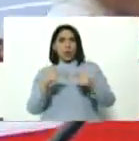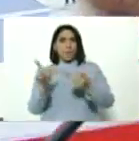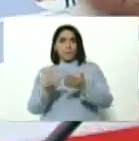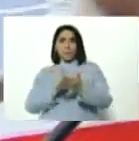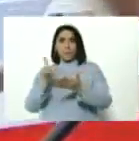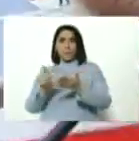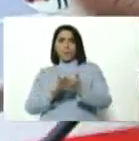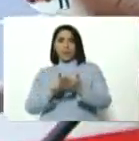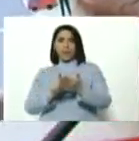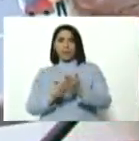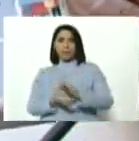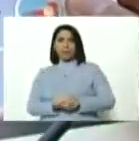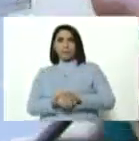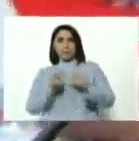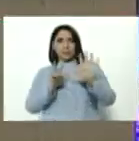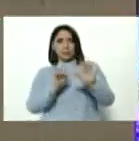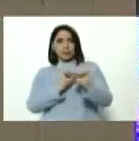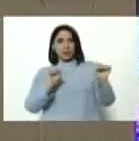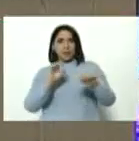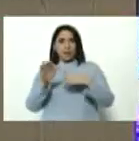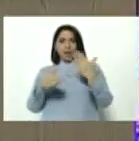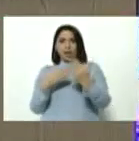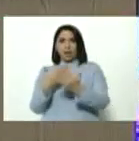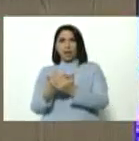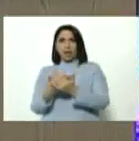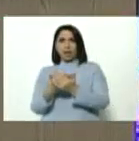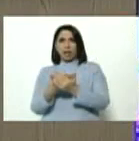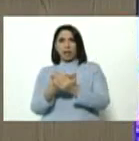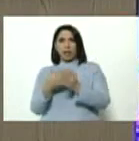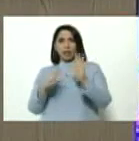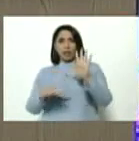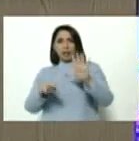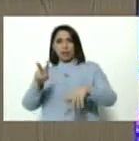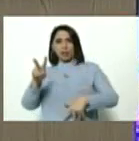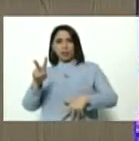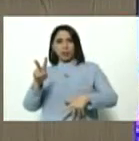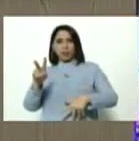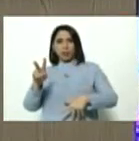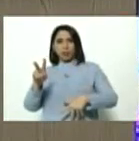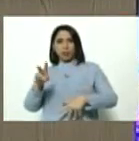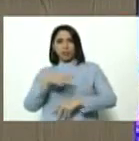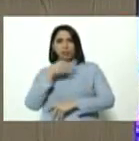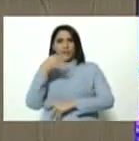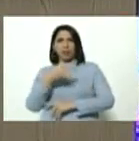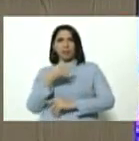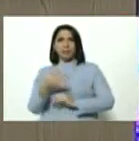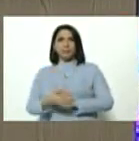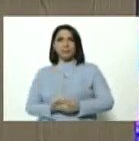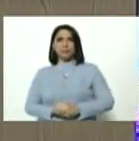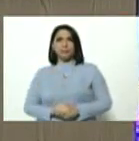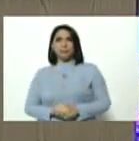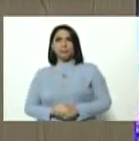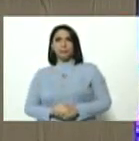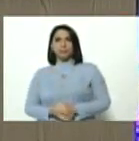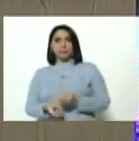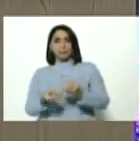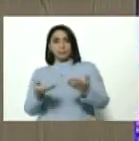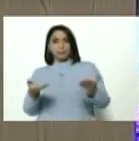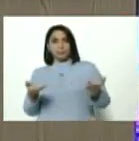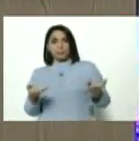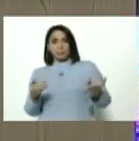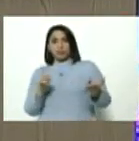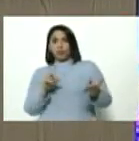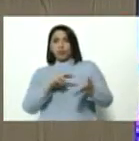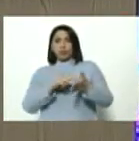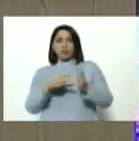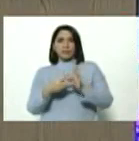y librerías es de 7 de la mañana a 12 del mediodía. Eso no quiere